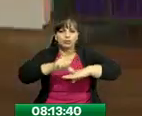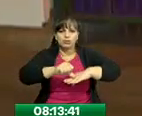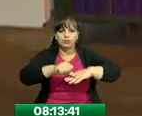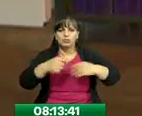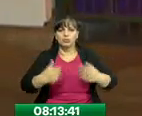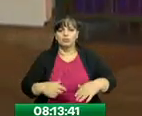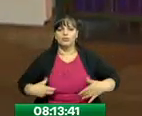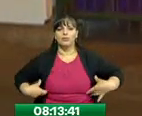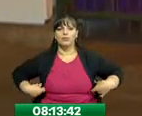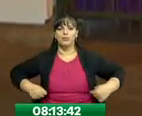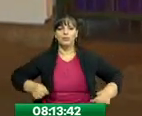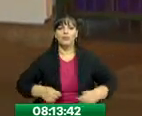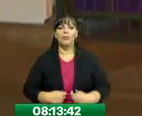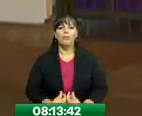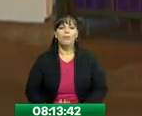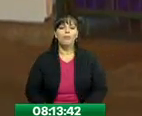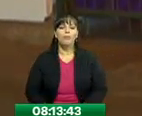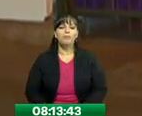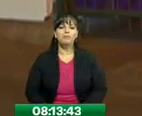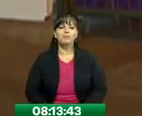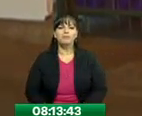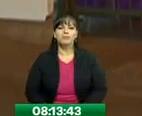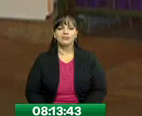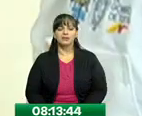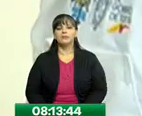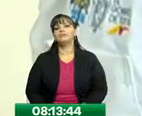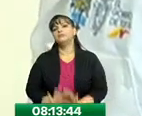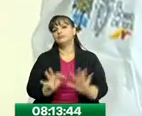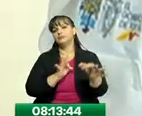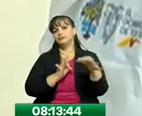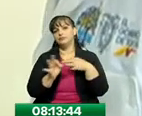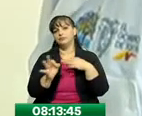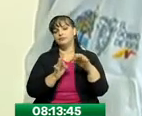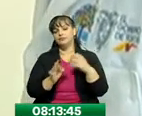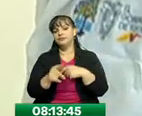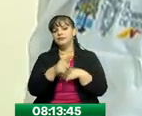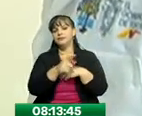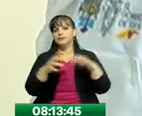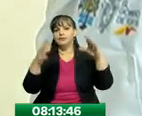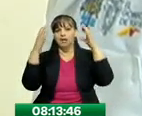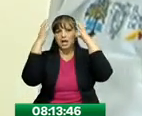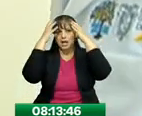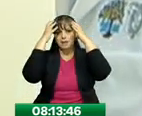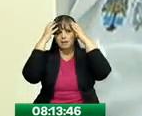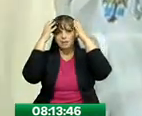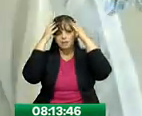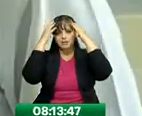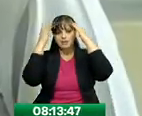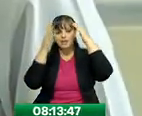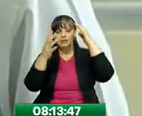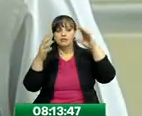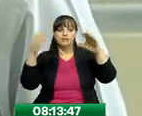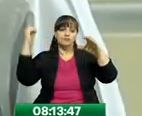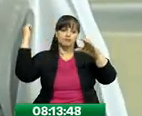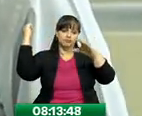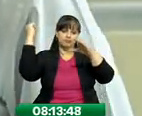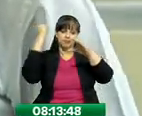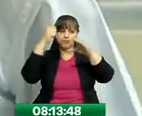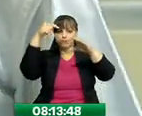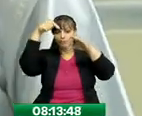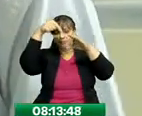imágenes para llevarlo a quirófano. Explica que se trata de una herida cráneo-cerebral penetrante de 15